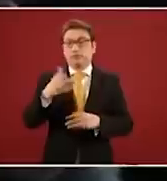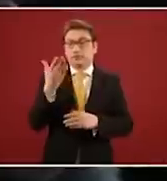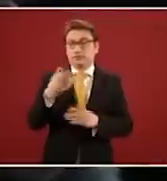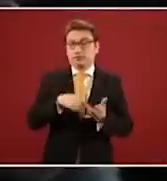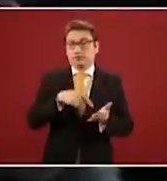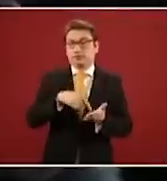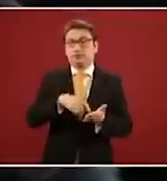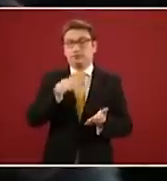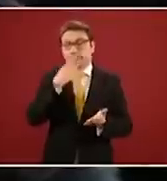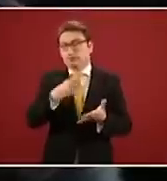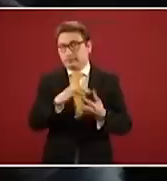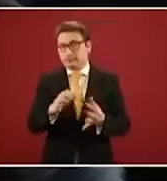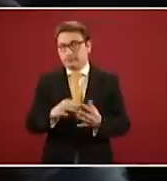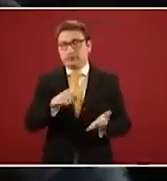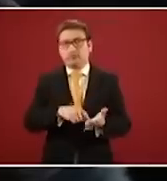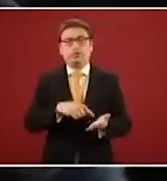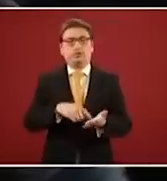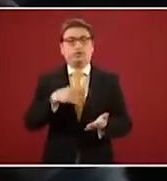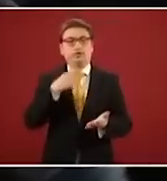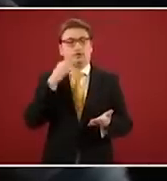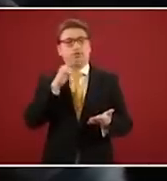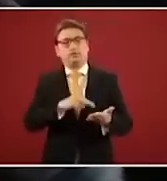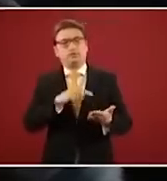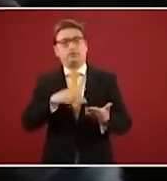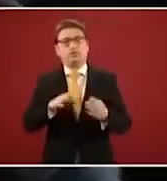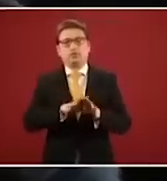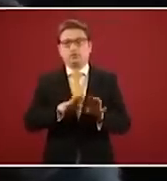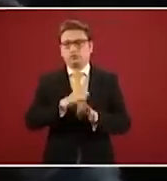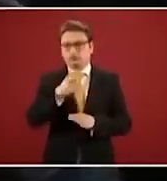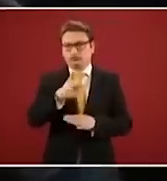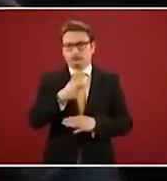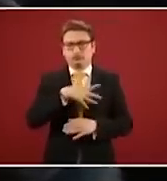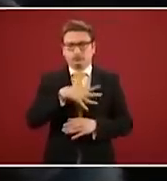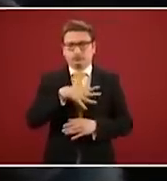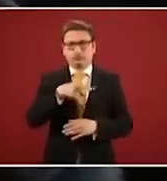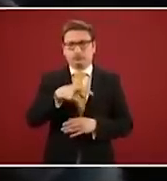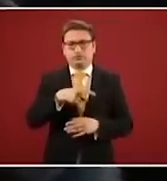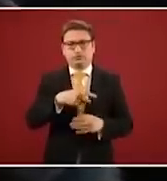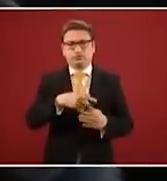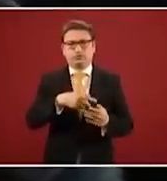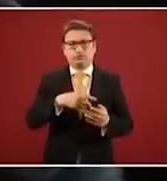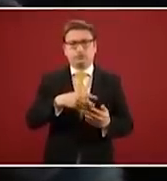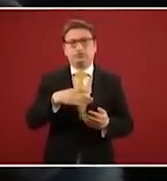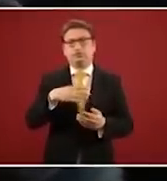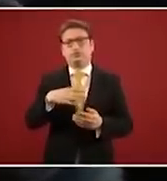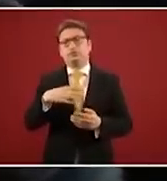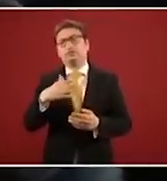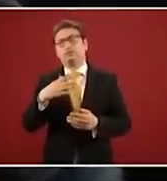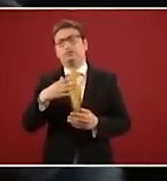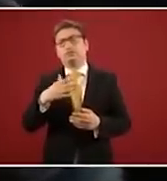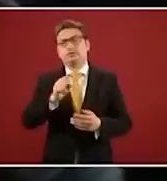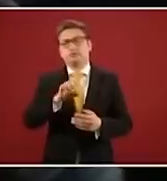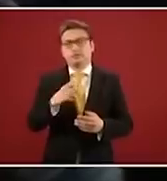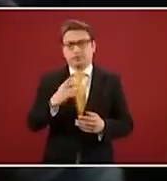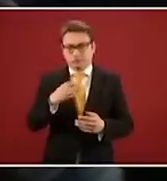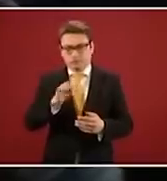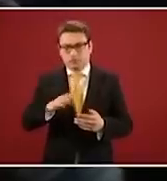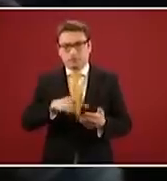dice concretamente que es de la identificación de recursos en, me salto lo de SEGOB, Secretaría de Gobernación,